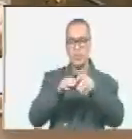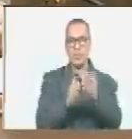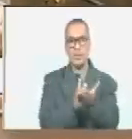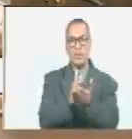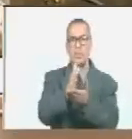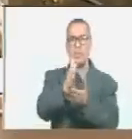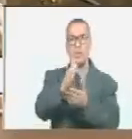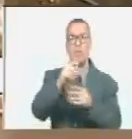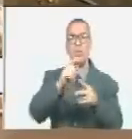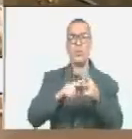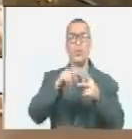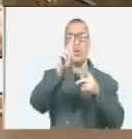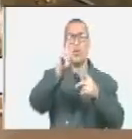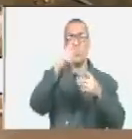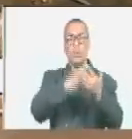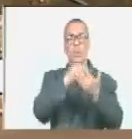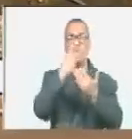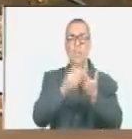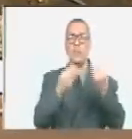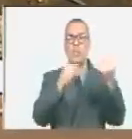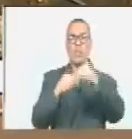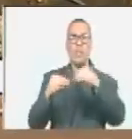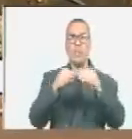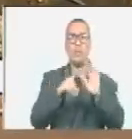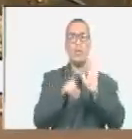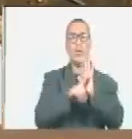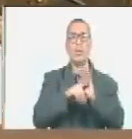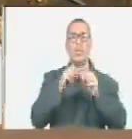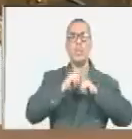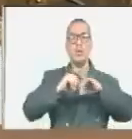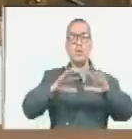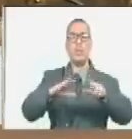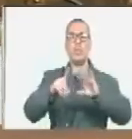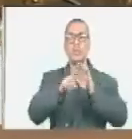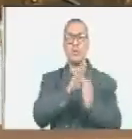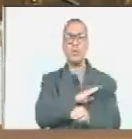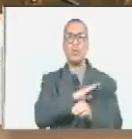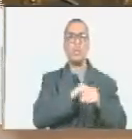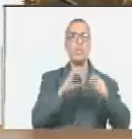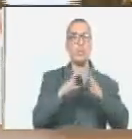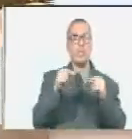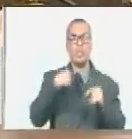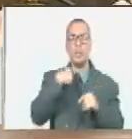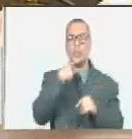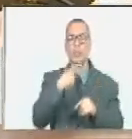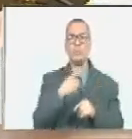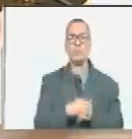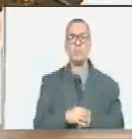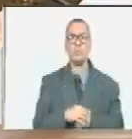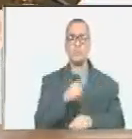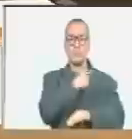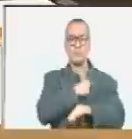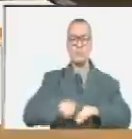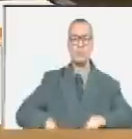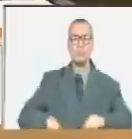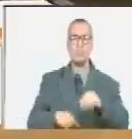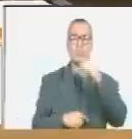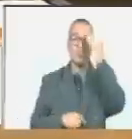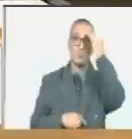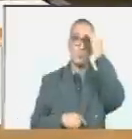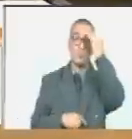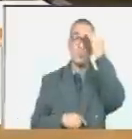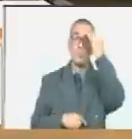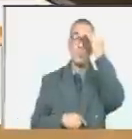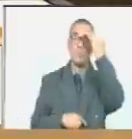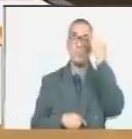Continuación de la segunda discusión del proyecto de ley orgánica de extinción de dominio. Es todo, ciudadano presidente. Muy bien.